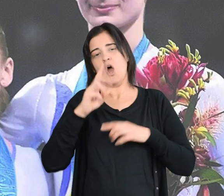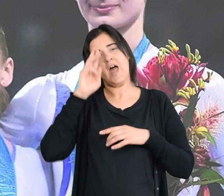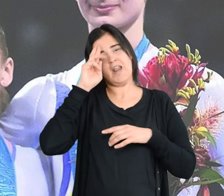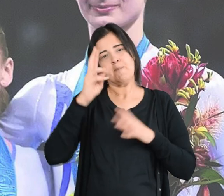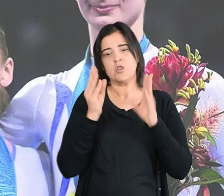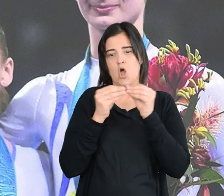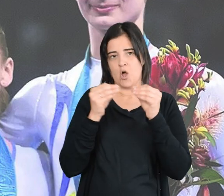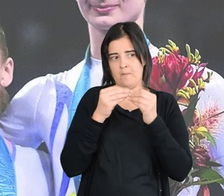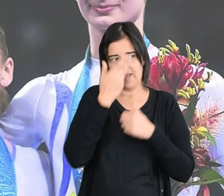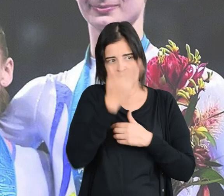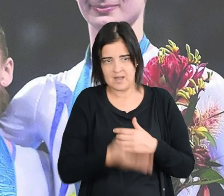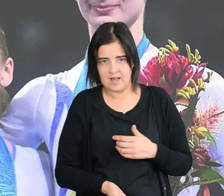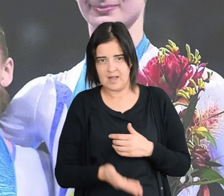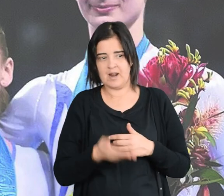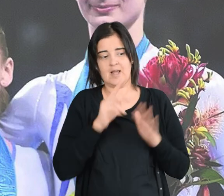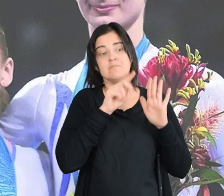olímpico internacional